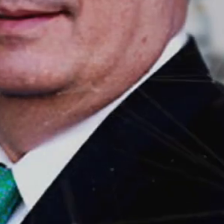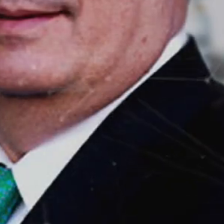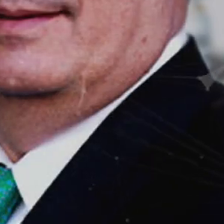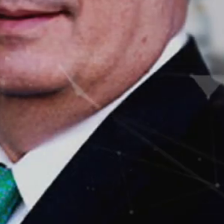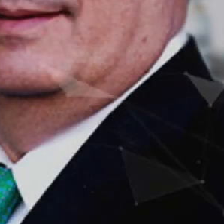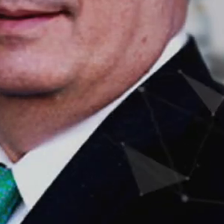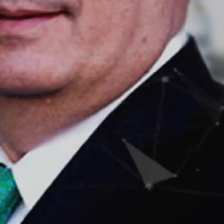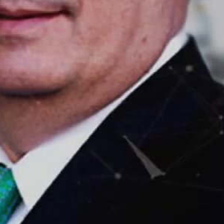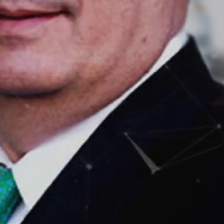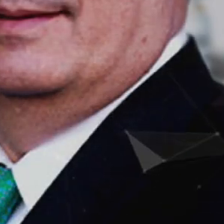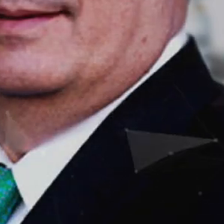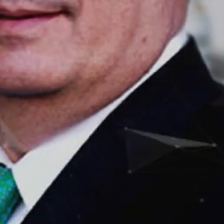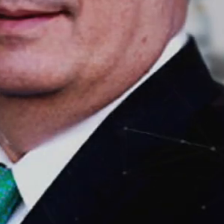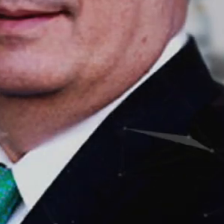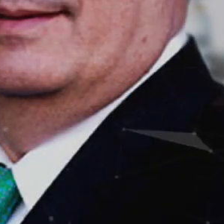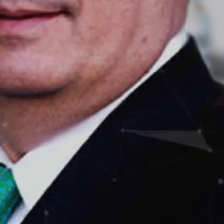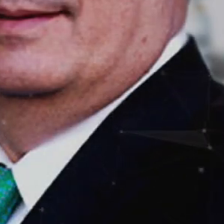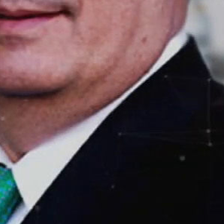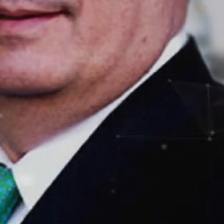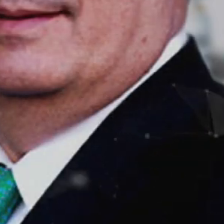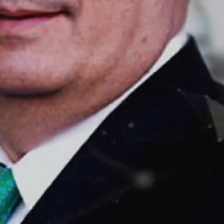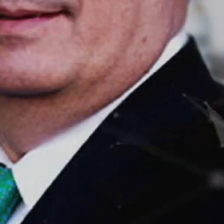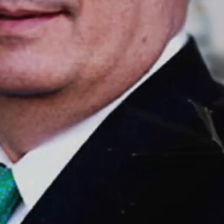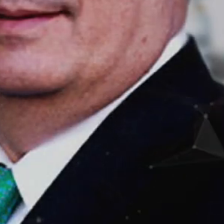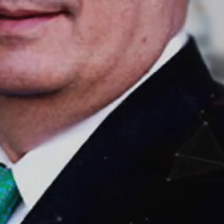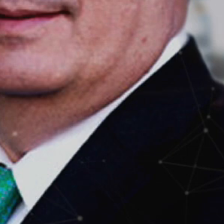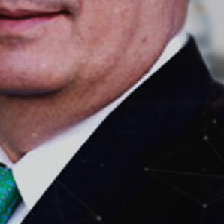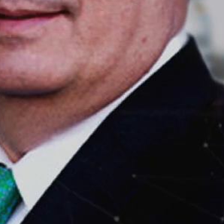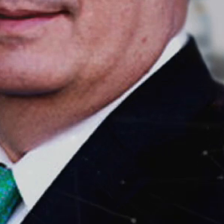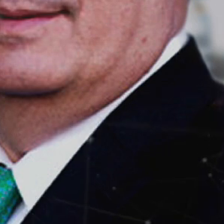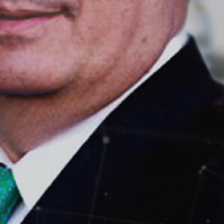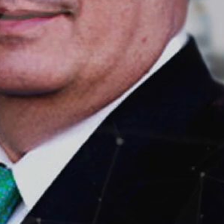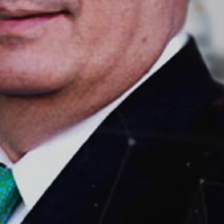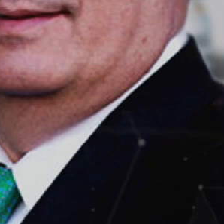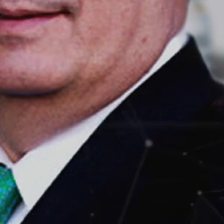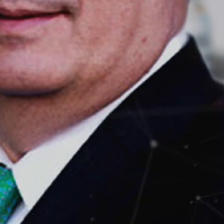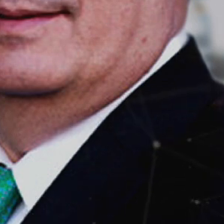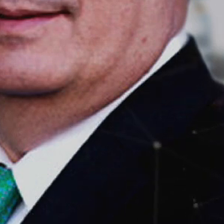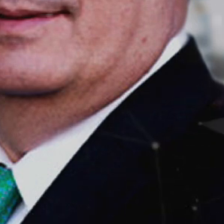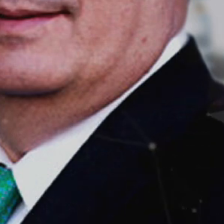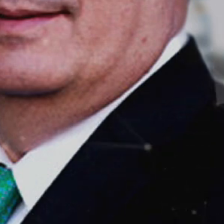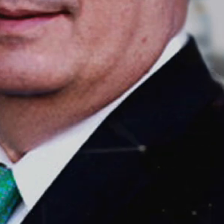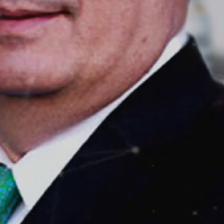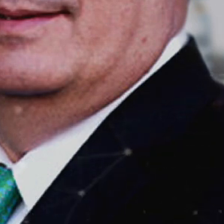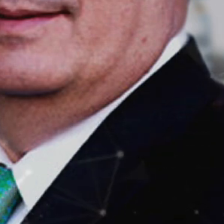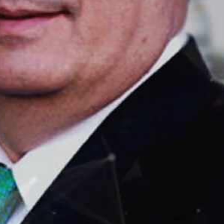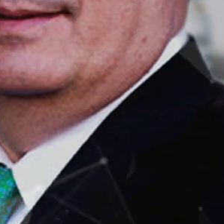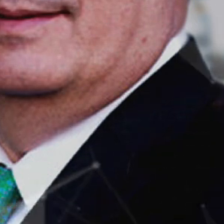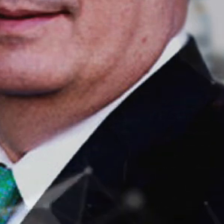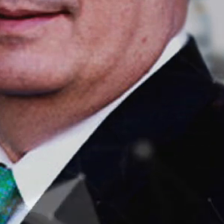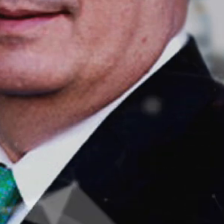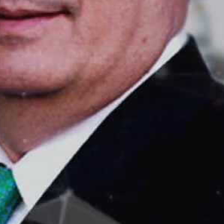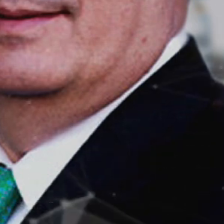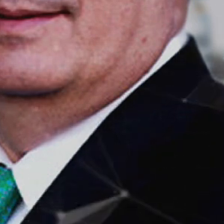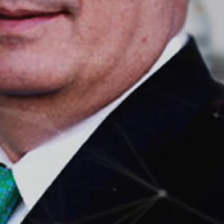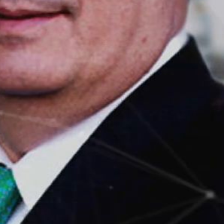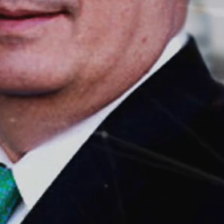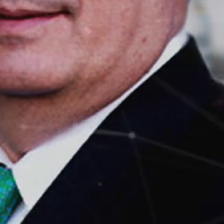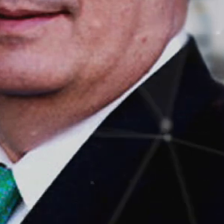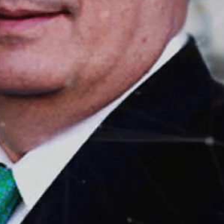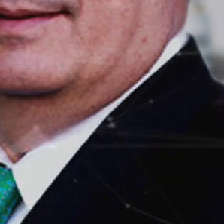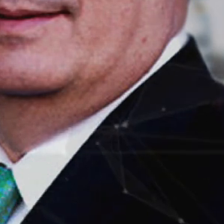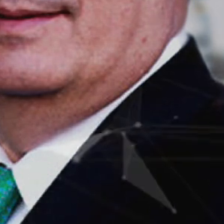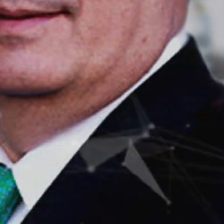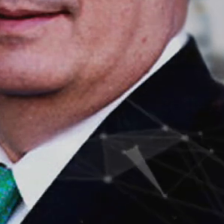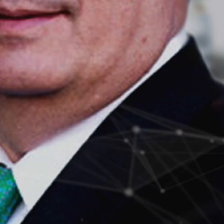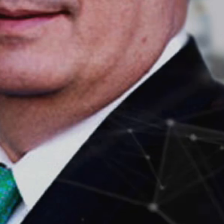Mantente informado y visita nuestra cuenta de twitter, arroba escucha a diario, donde podrás encontrar notas destacadas y lo más